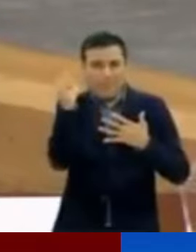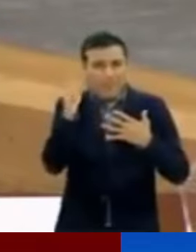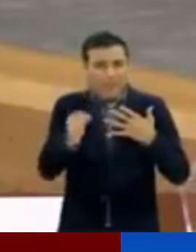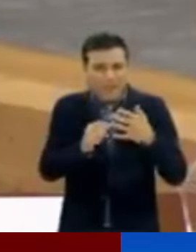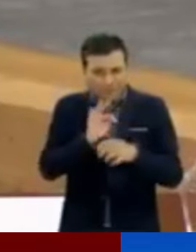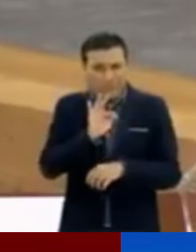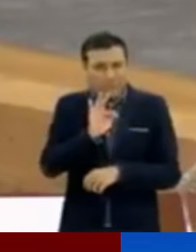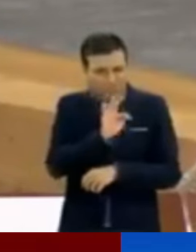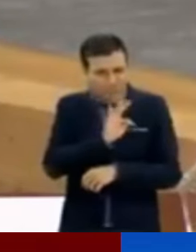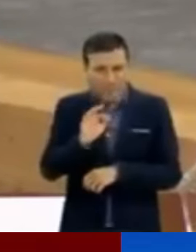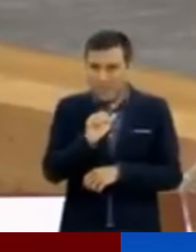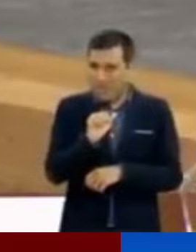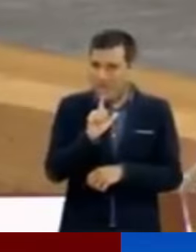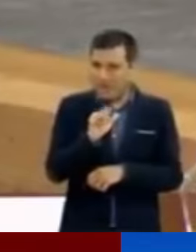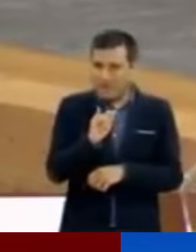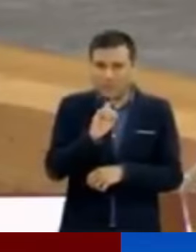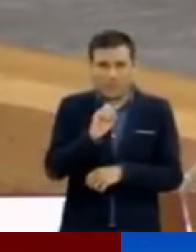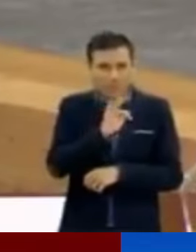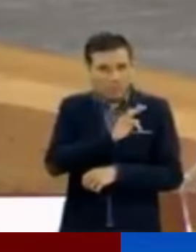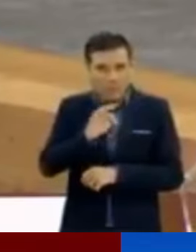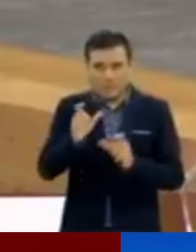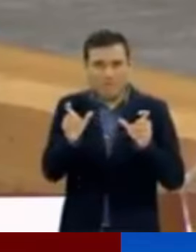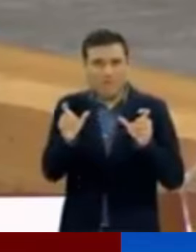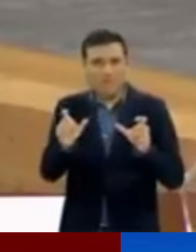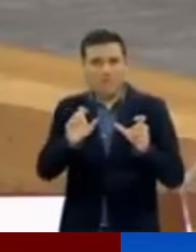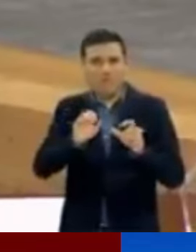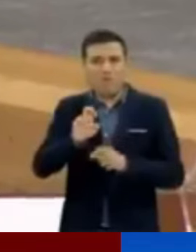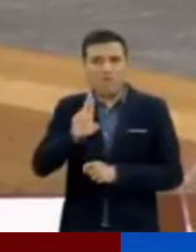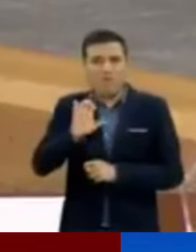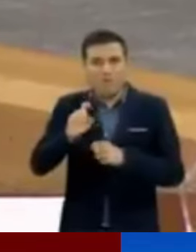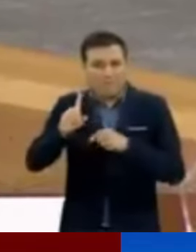fuero a Alito Moreno y pudieran